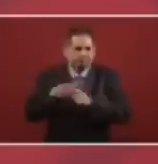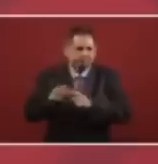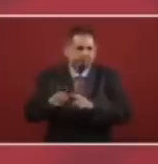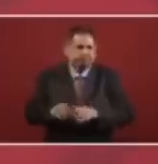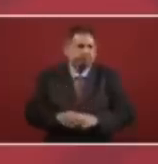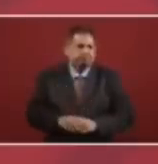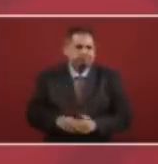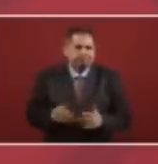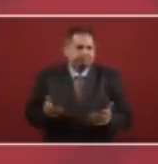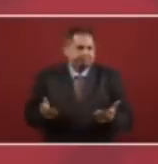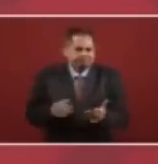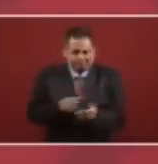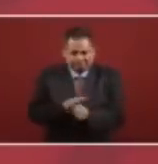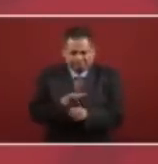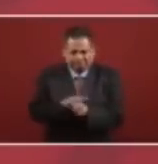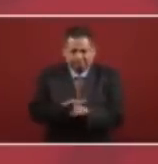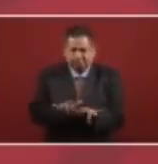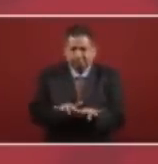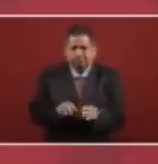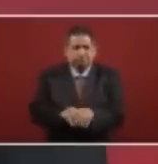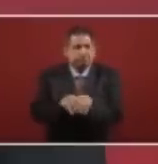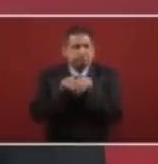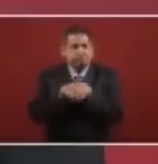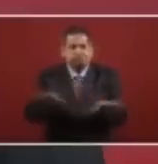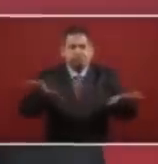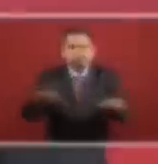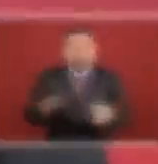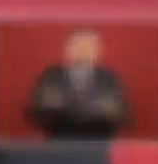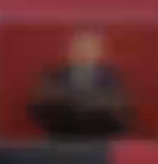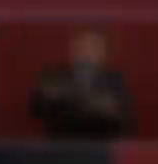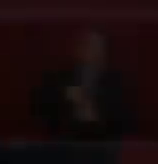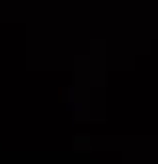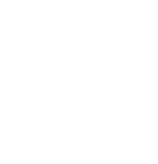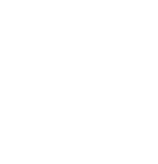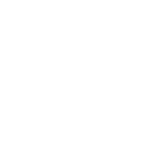qué más le puedo pedir a la vida